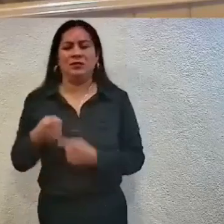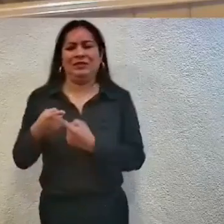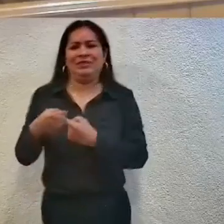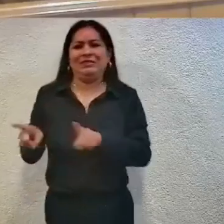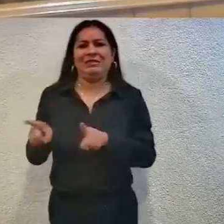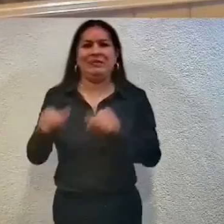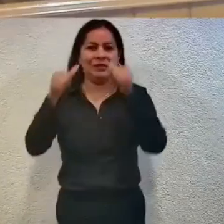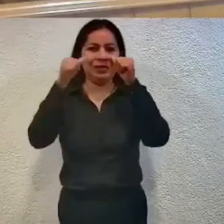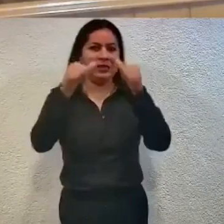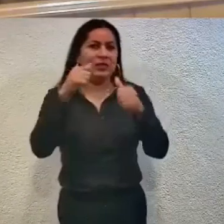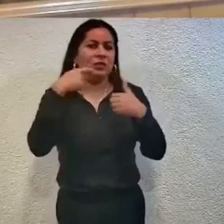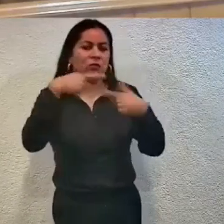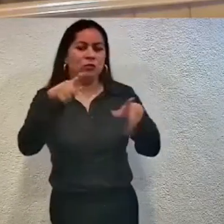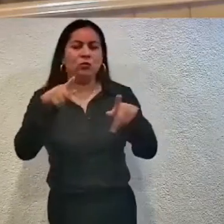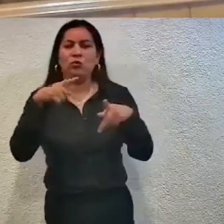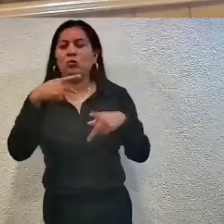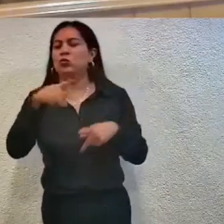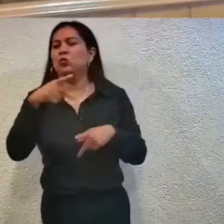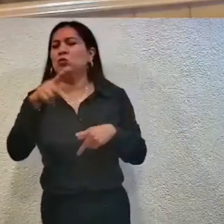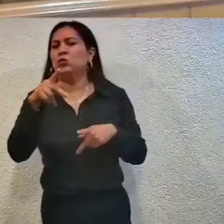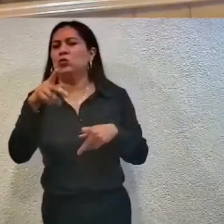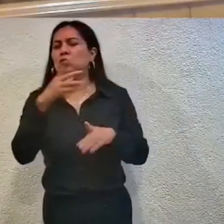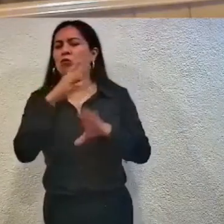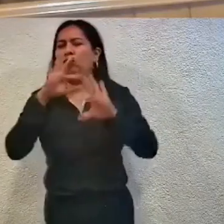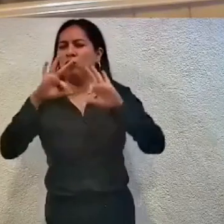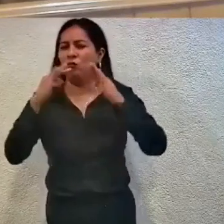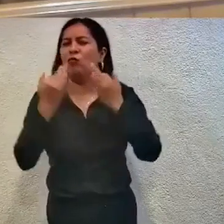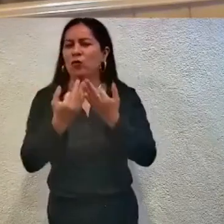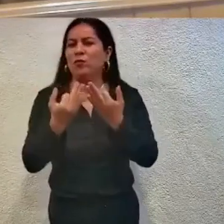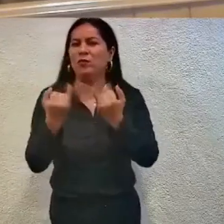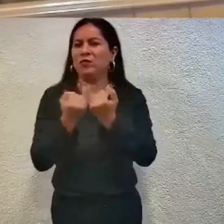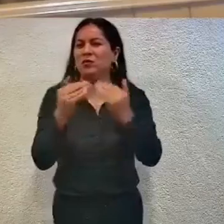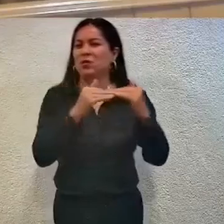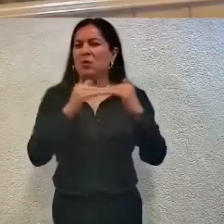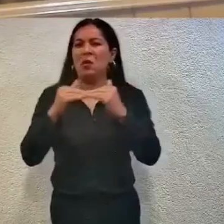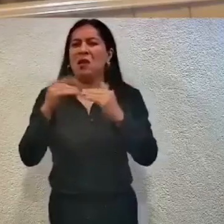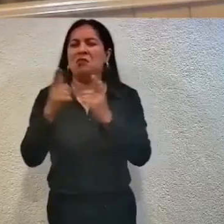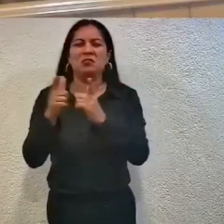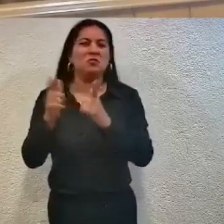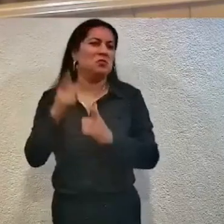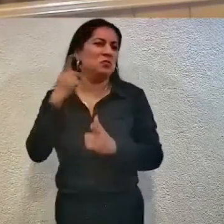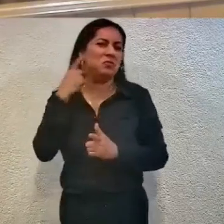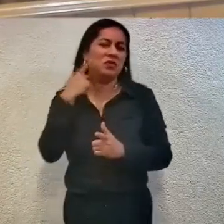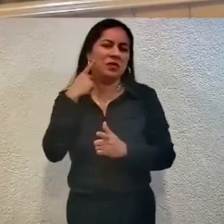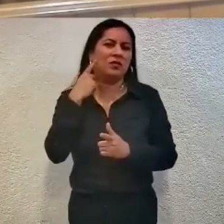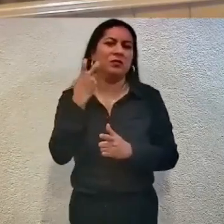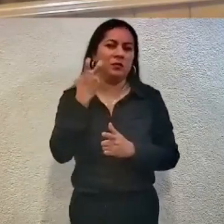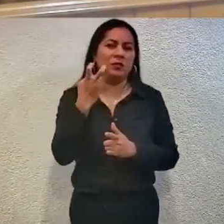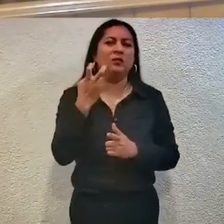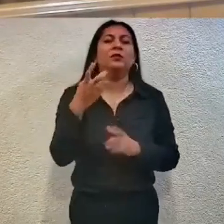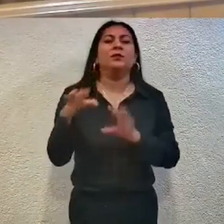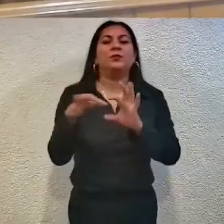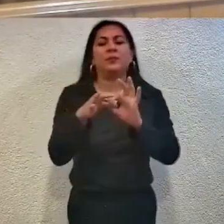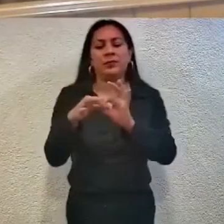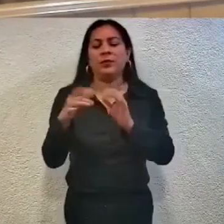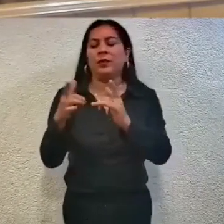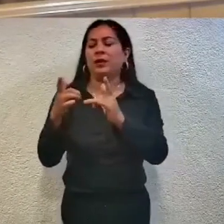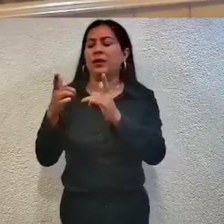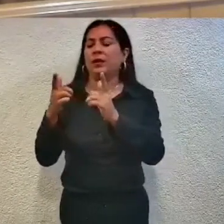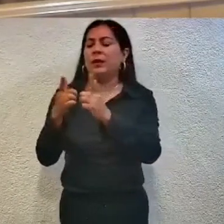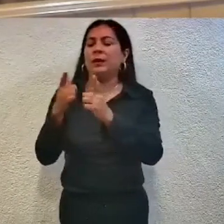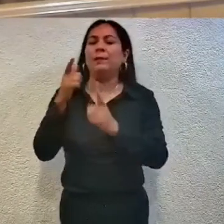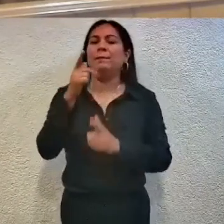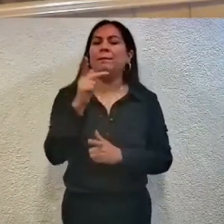de los candidatos son distintas atendiendo a su calidad, por lo que no son equiparables con las de los partidos políticos.